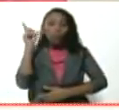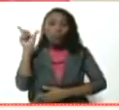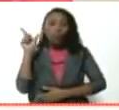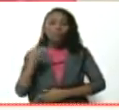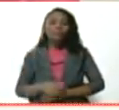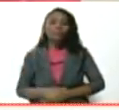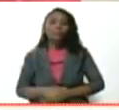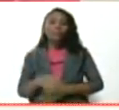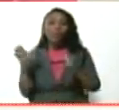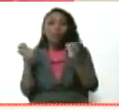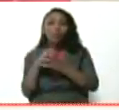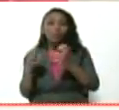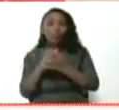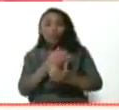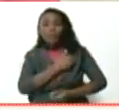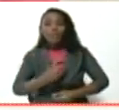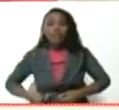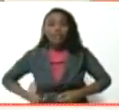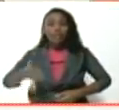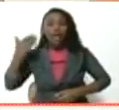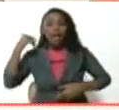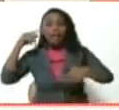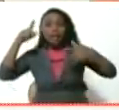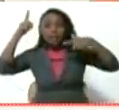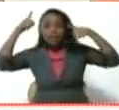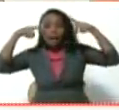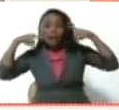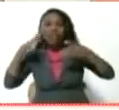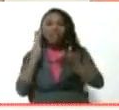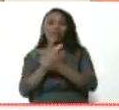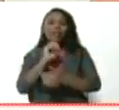partido del comandante Hugo Chávez.